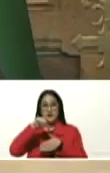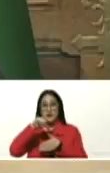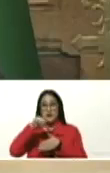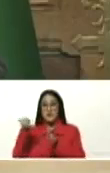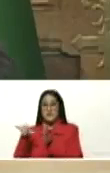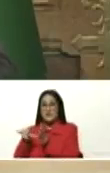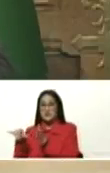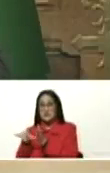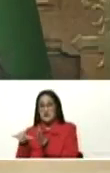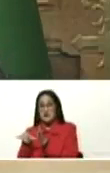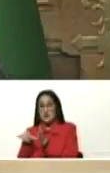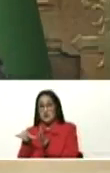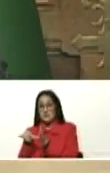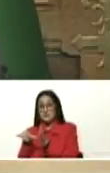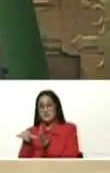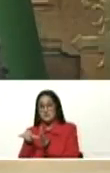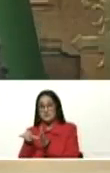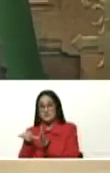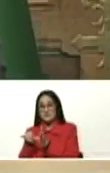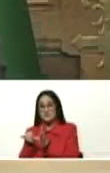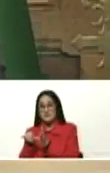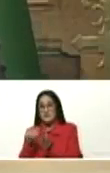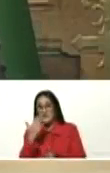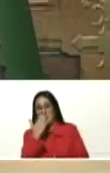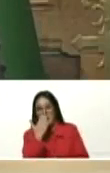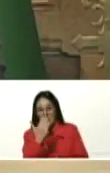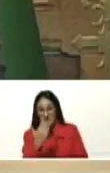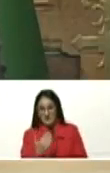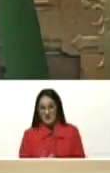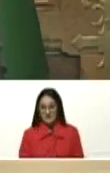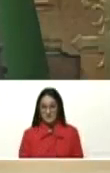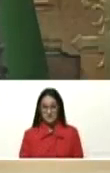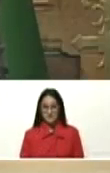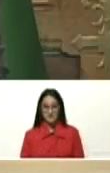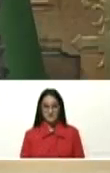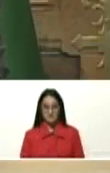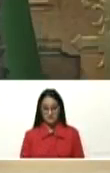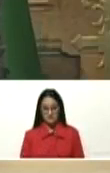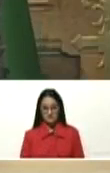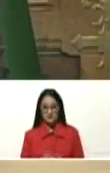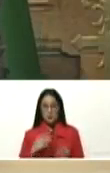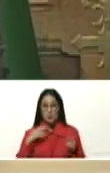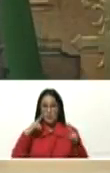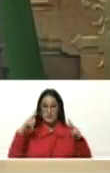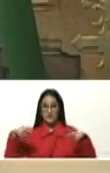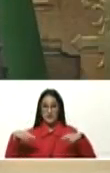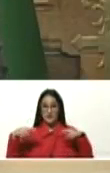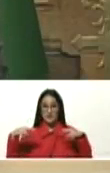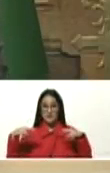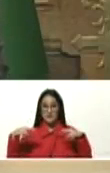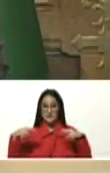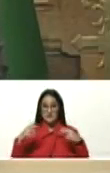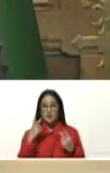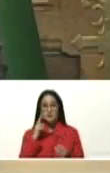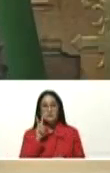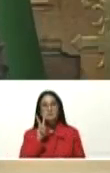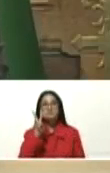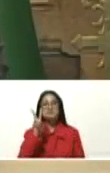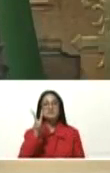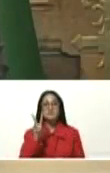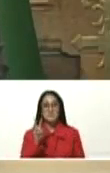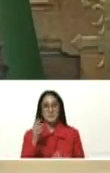balcón a balcón, frente a frente. Nos podemos ver, si alzamos la vista nos